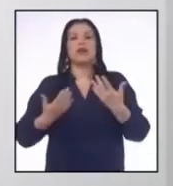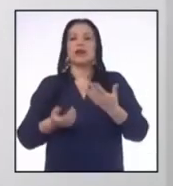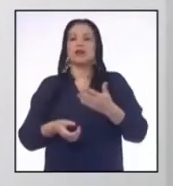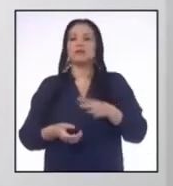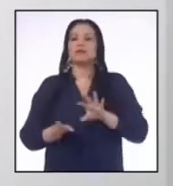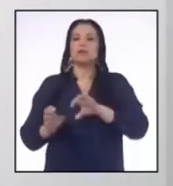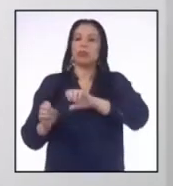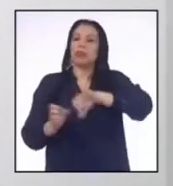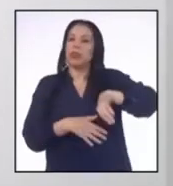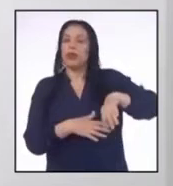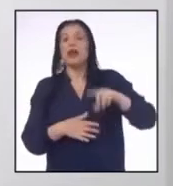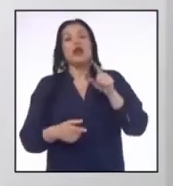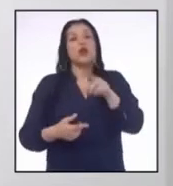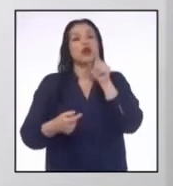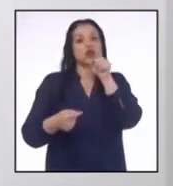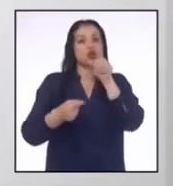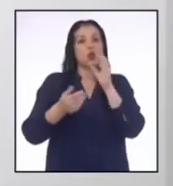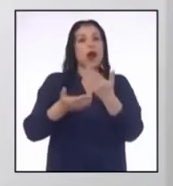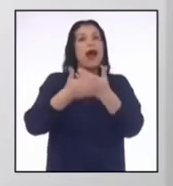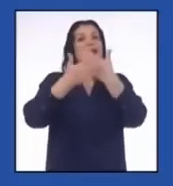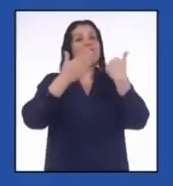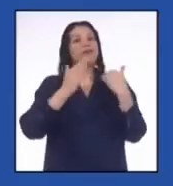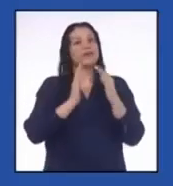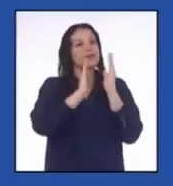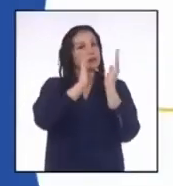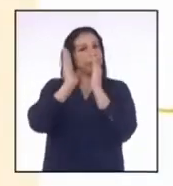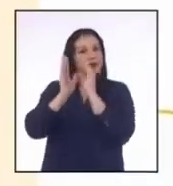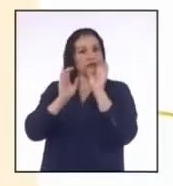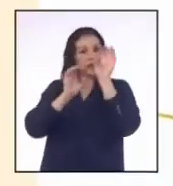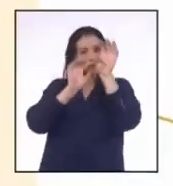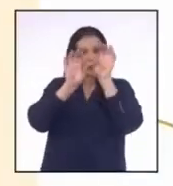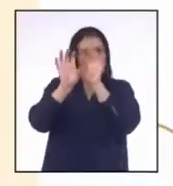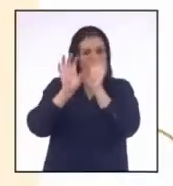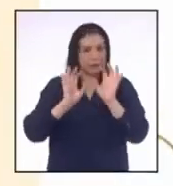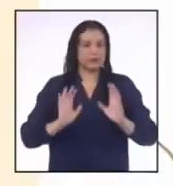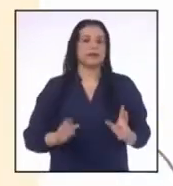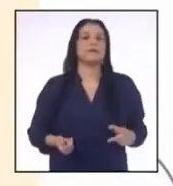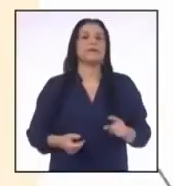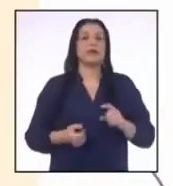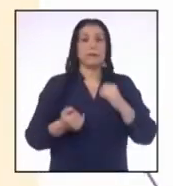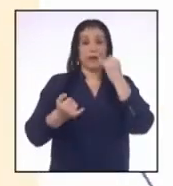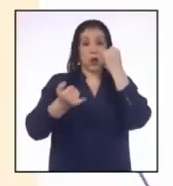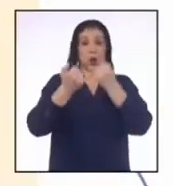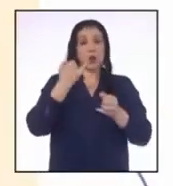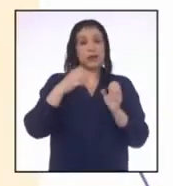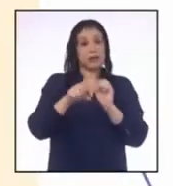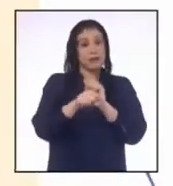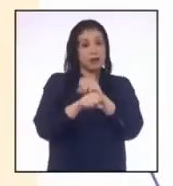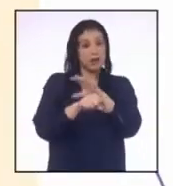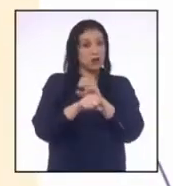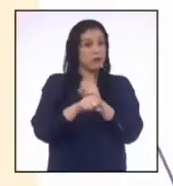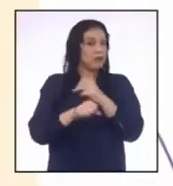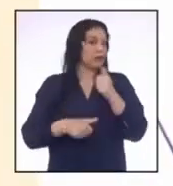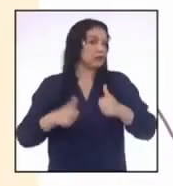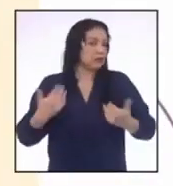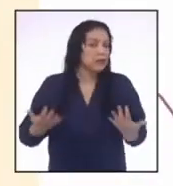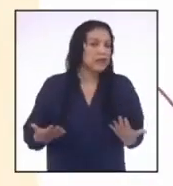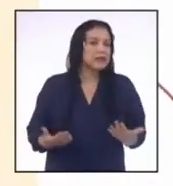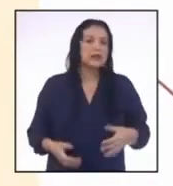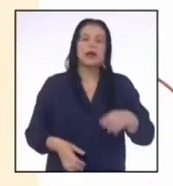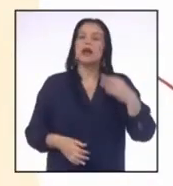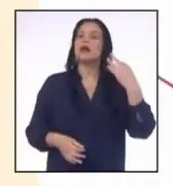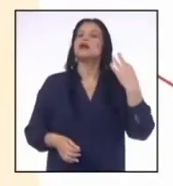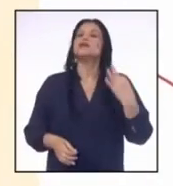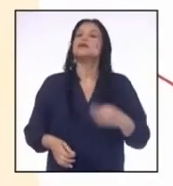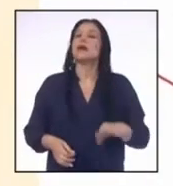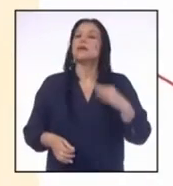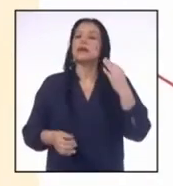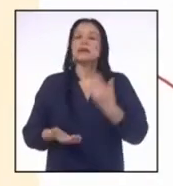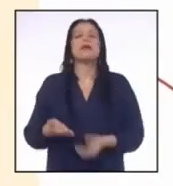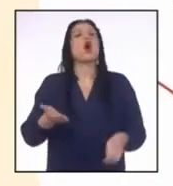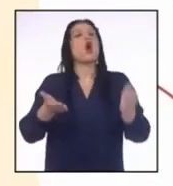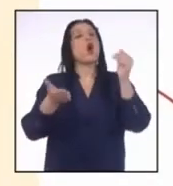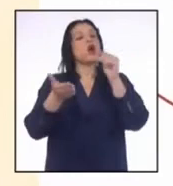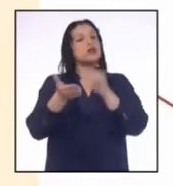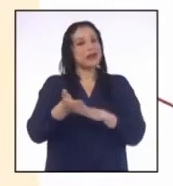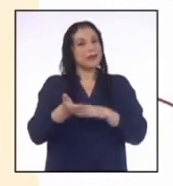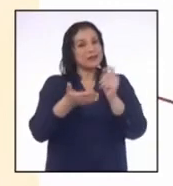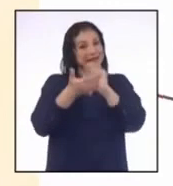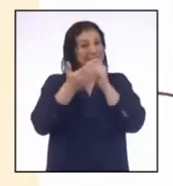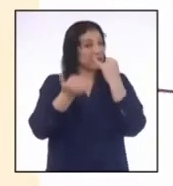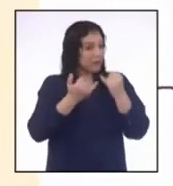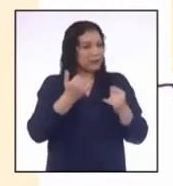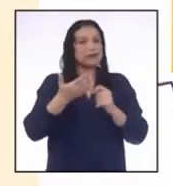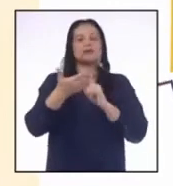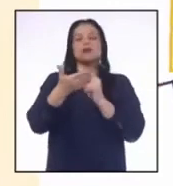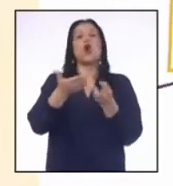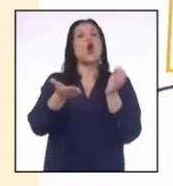lo que han señalado en su planificación. Y mi última recomendación es que siempre vuelvan a leer lo que